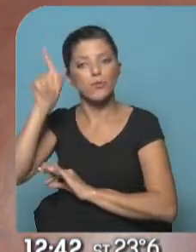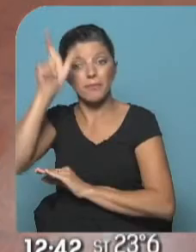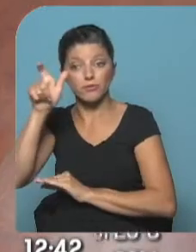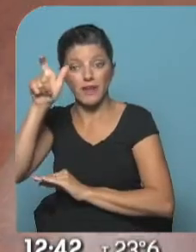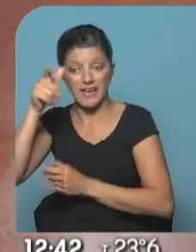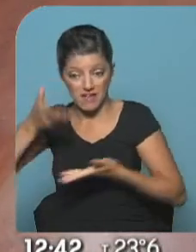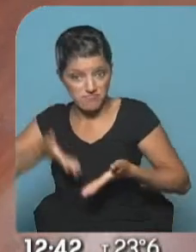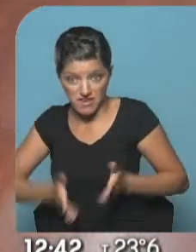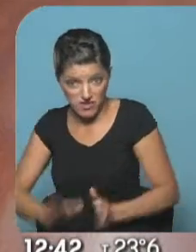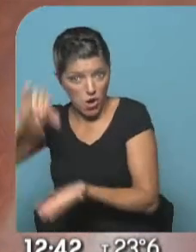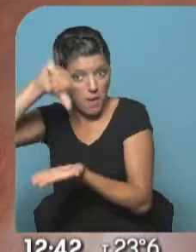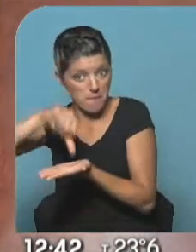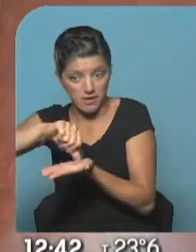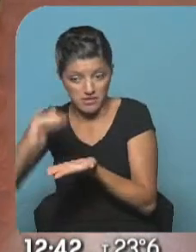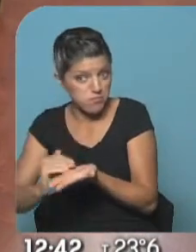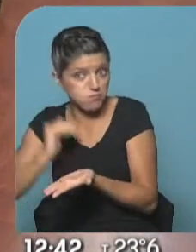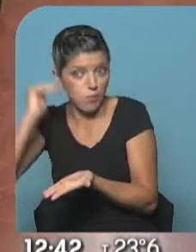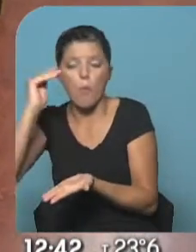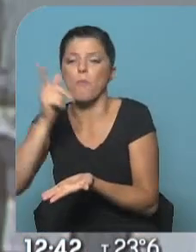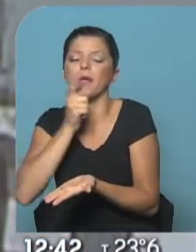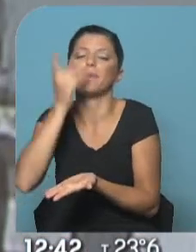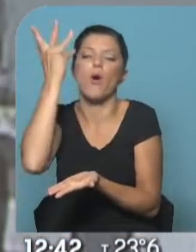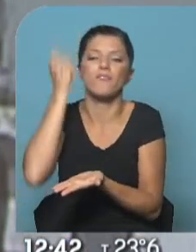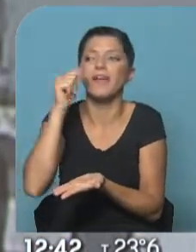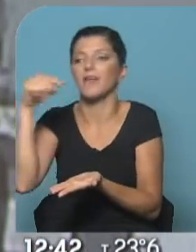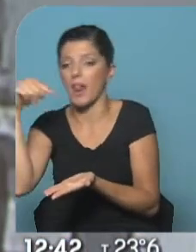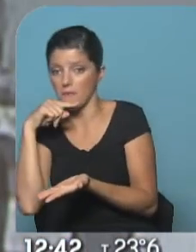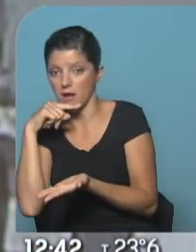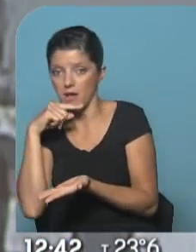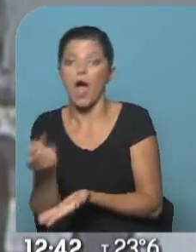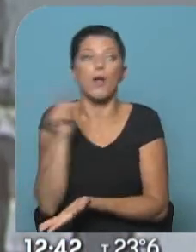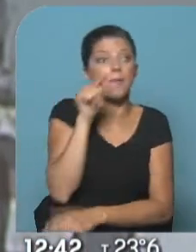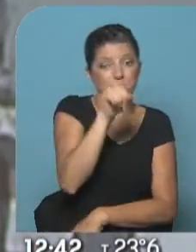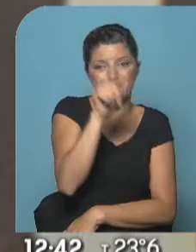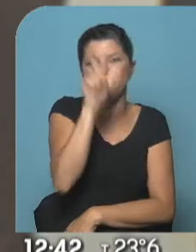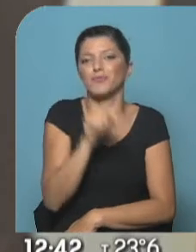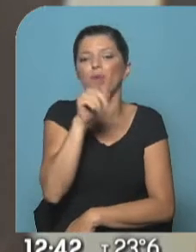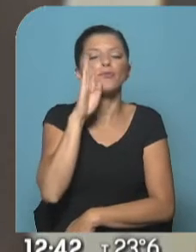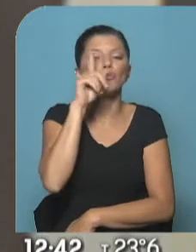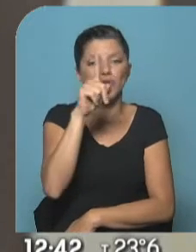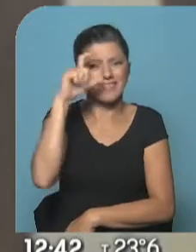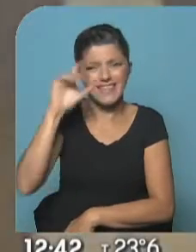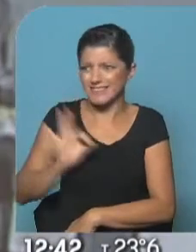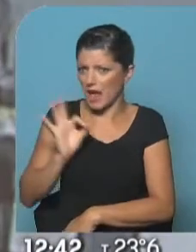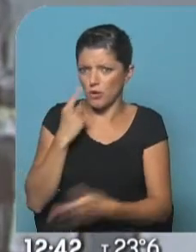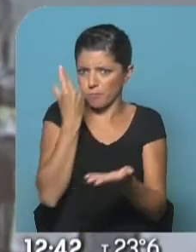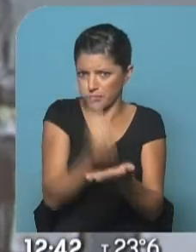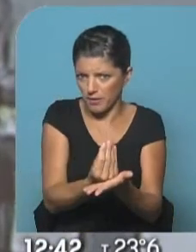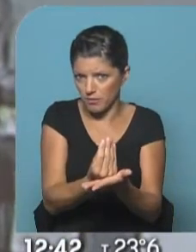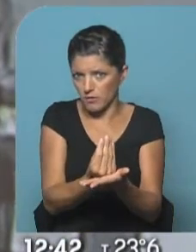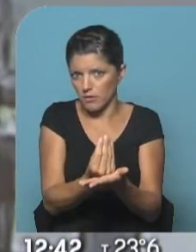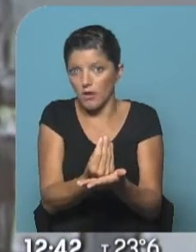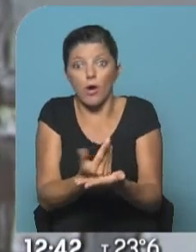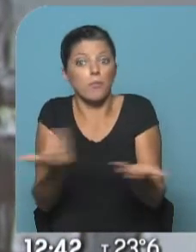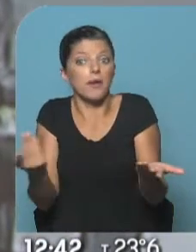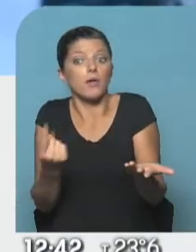países. Pasó en Francia, en España y demás. En este caso, bueno, es un inmigrante que tiene 10 años de residencia, si no me equivoco, en Estados Unidos. Ahora, tal vez llegará un momento en el cual haya